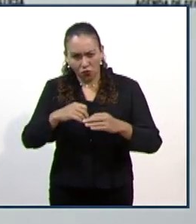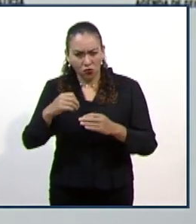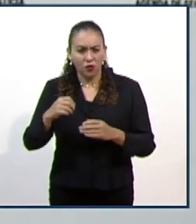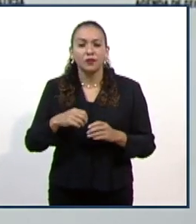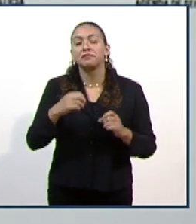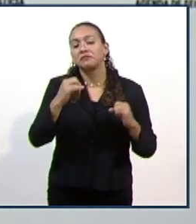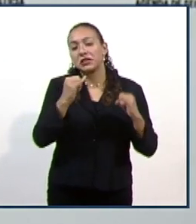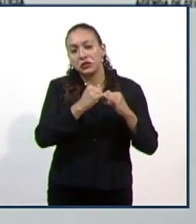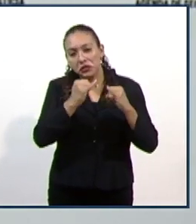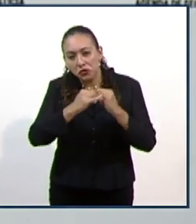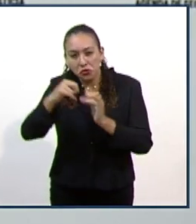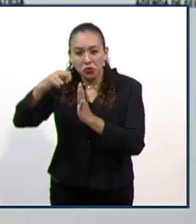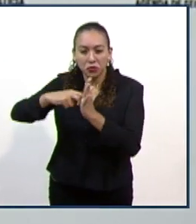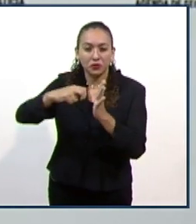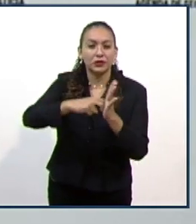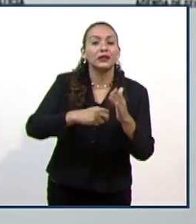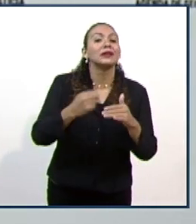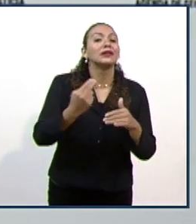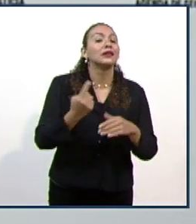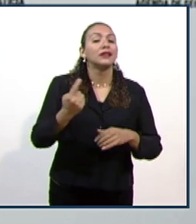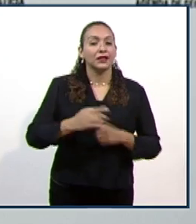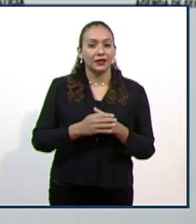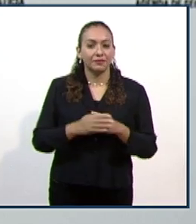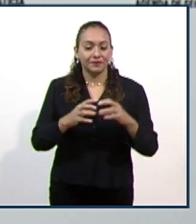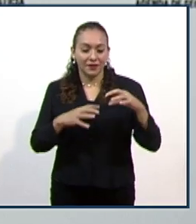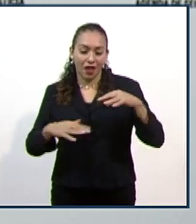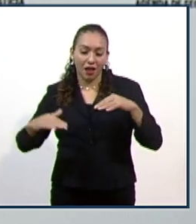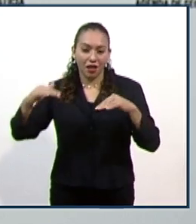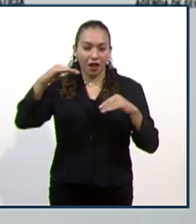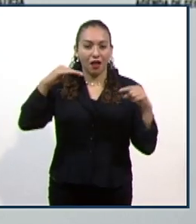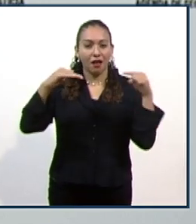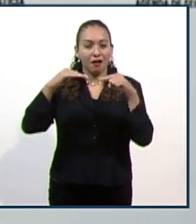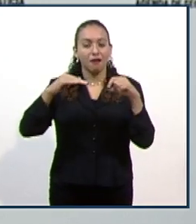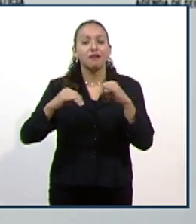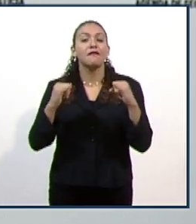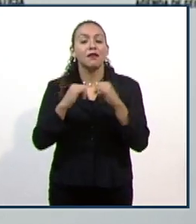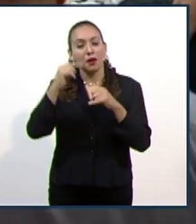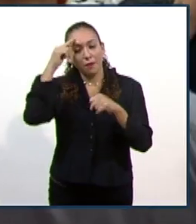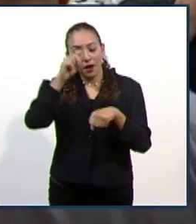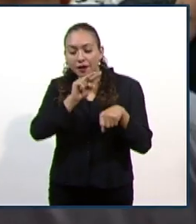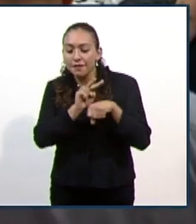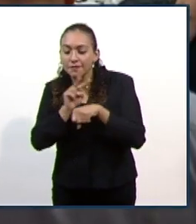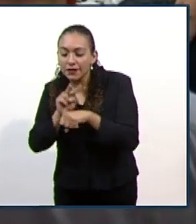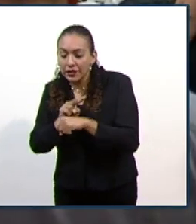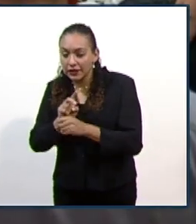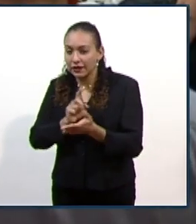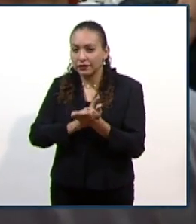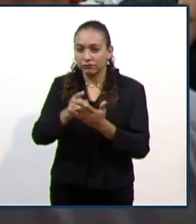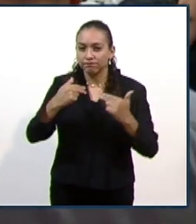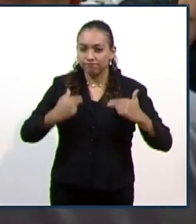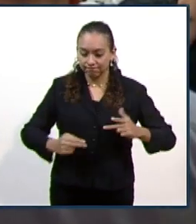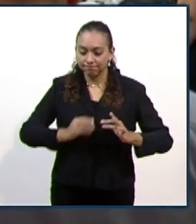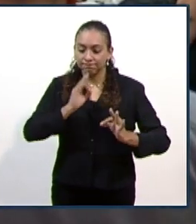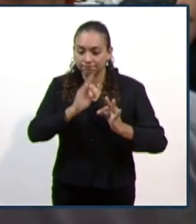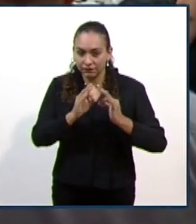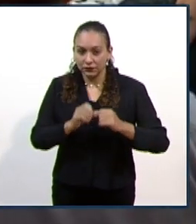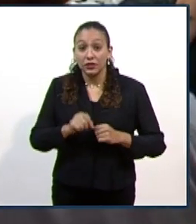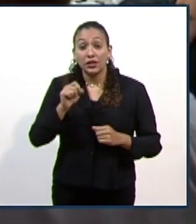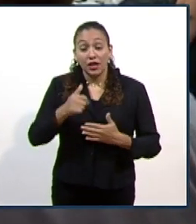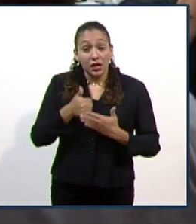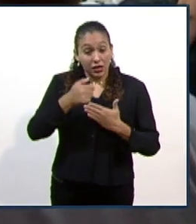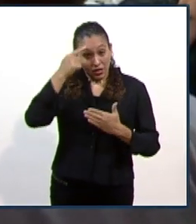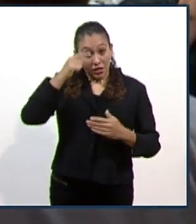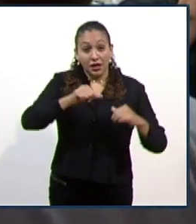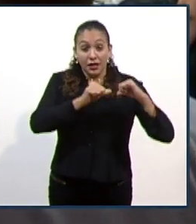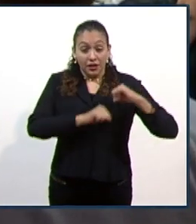respetar los instrumentos y recomendaciones de órganos internacionales de derechos humanos, así como fortalecer la división de poderes